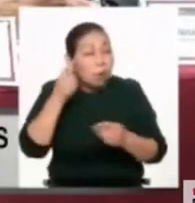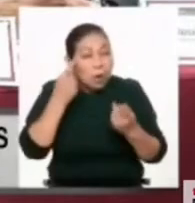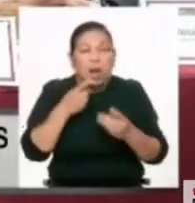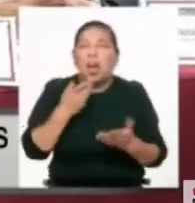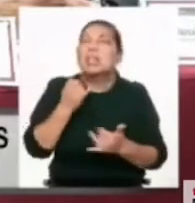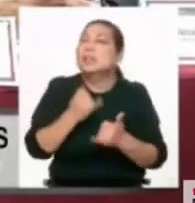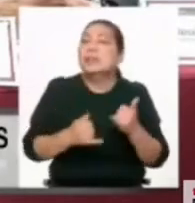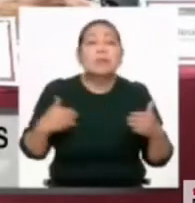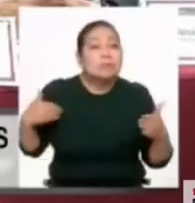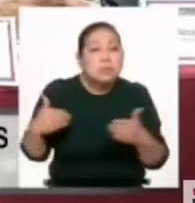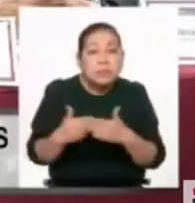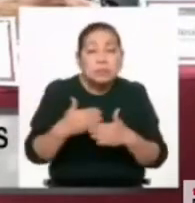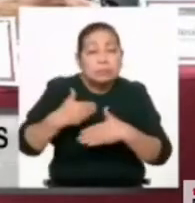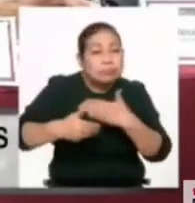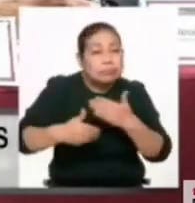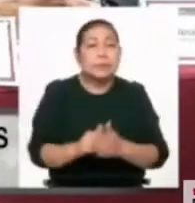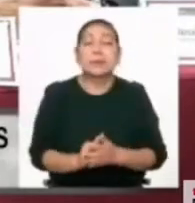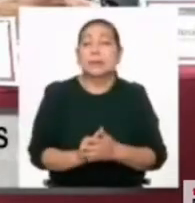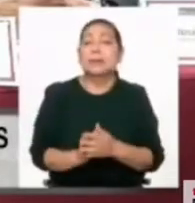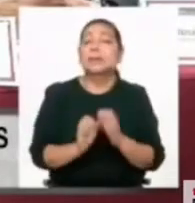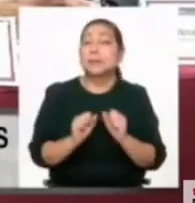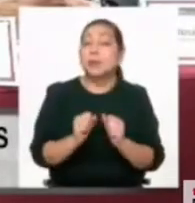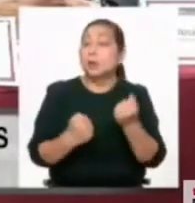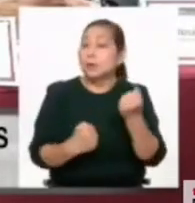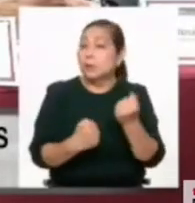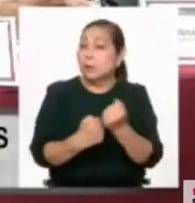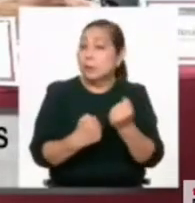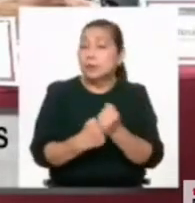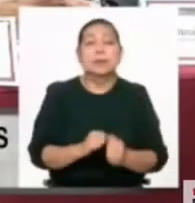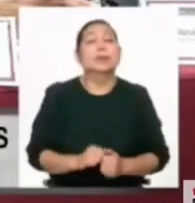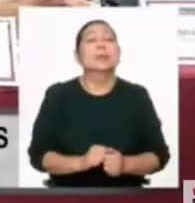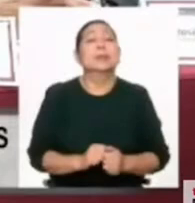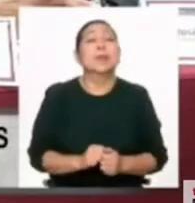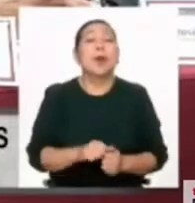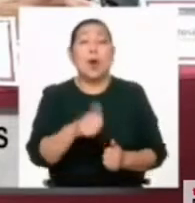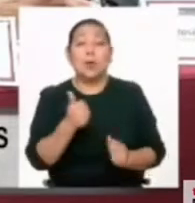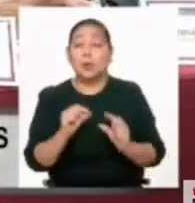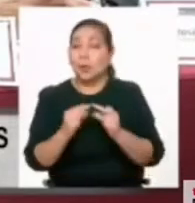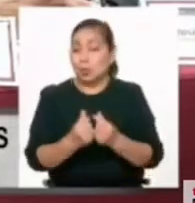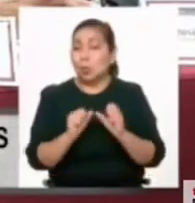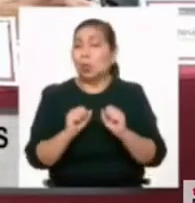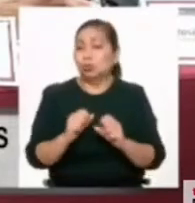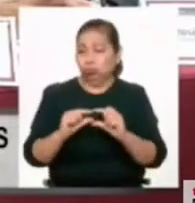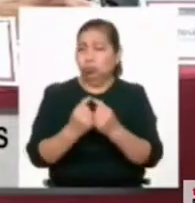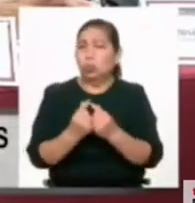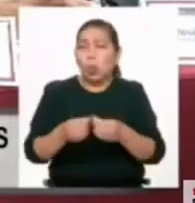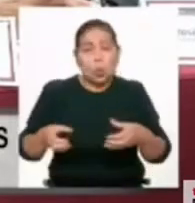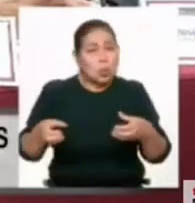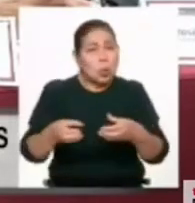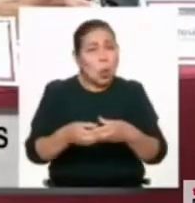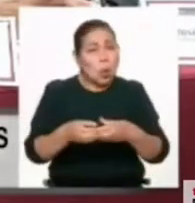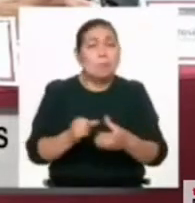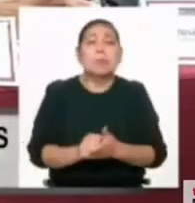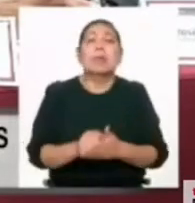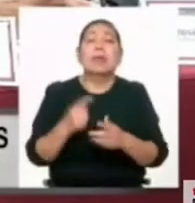una conclusión final. Por nuestra parte, con apoyo y de los otros sectores, se ha conformado una comisión,